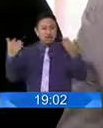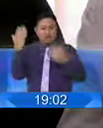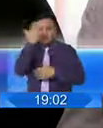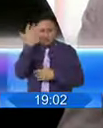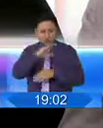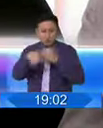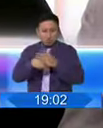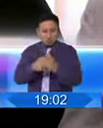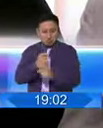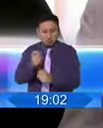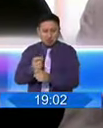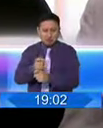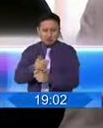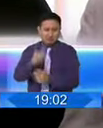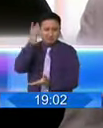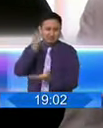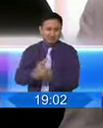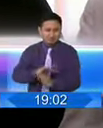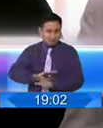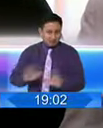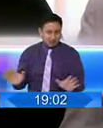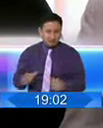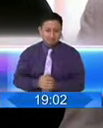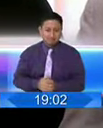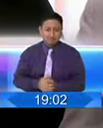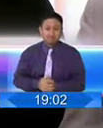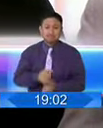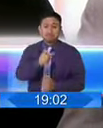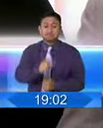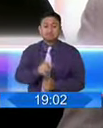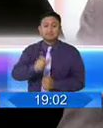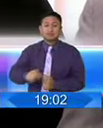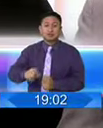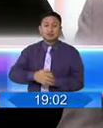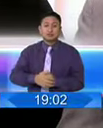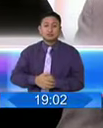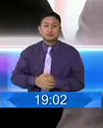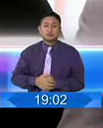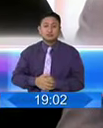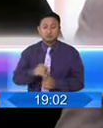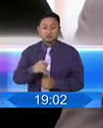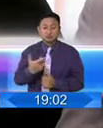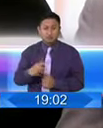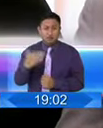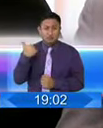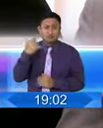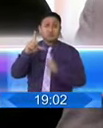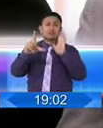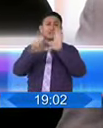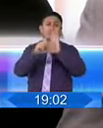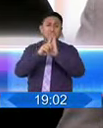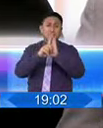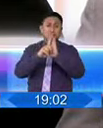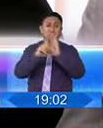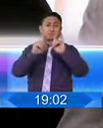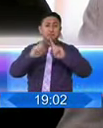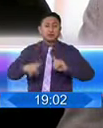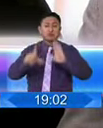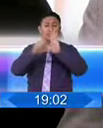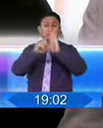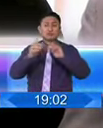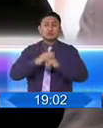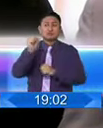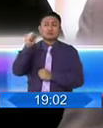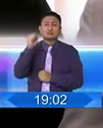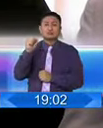un acuerdo importante entre todos los actores de este proceso, que es que existe una ley. Sin embargo, una ley que no atente a los